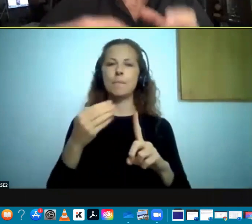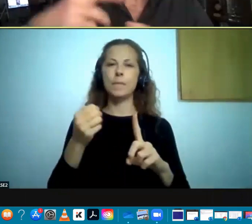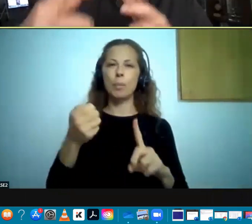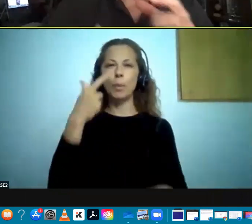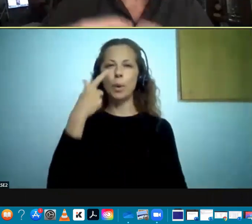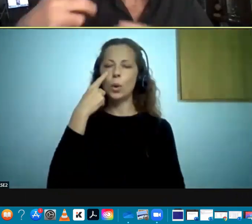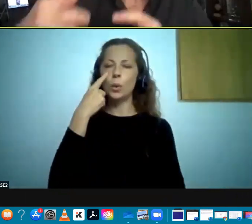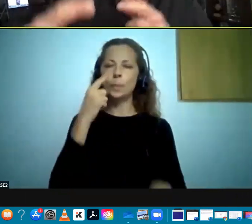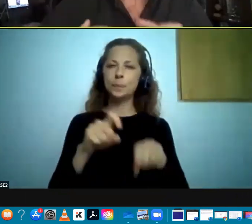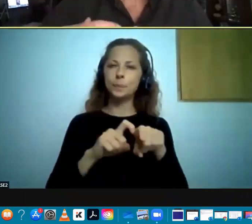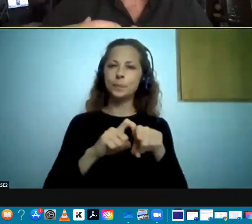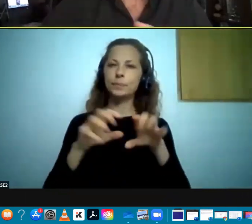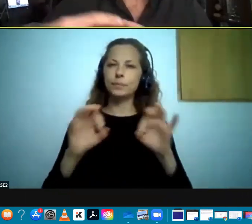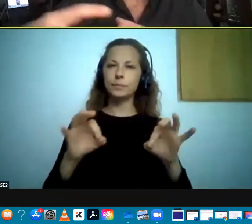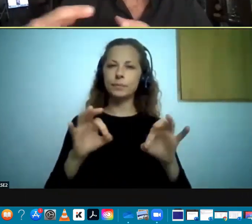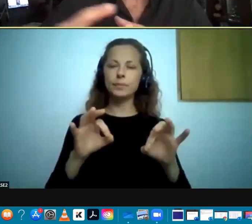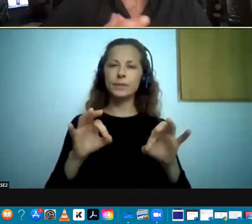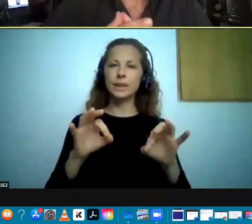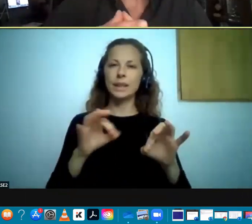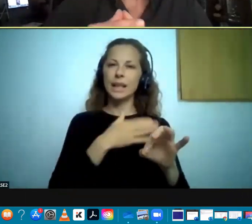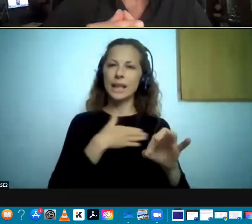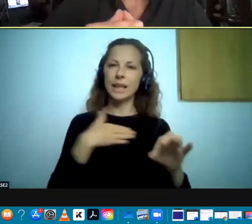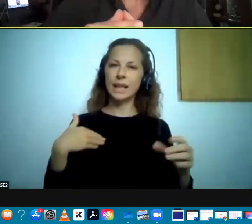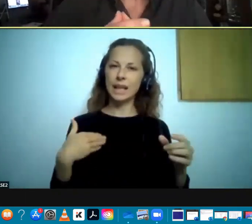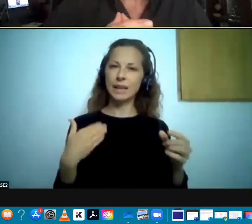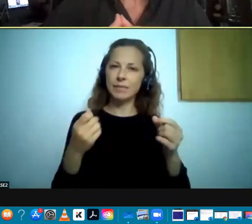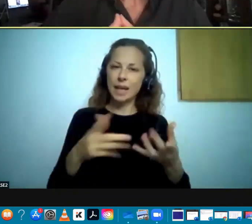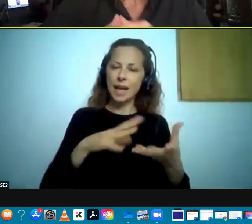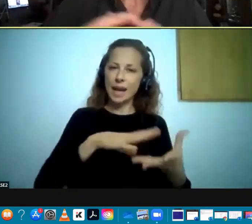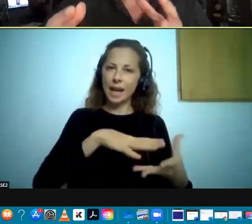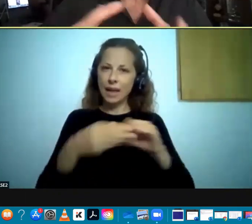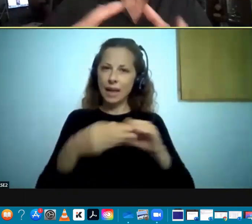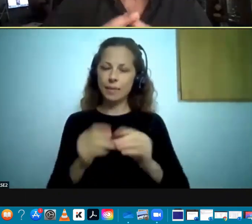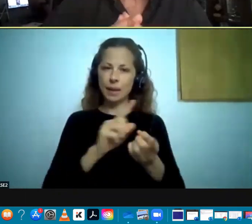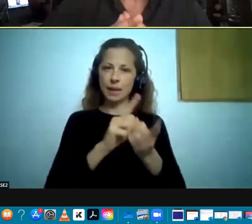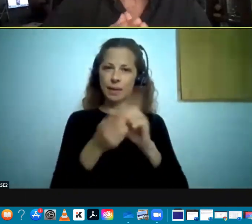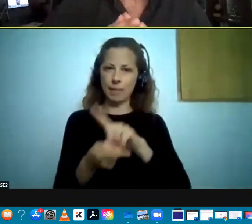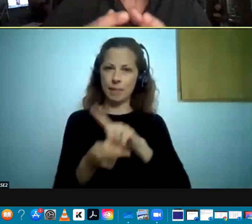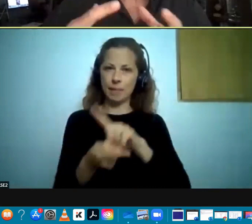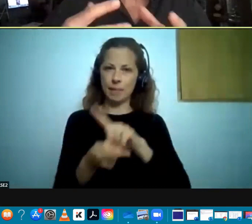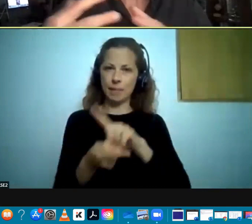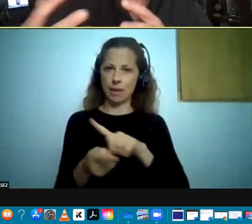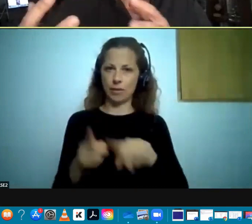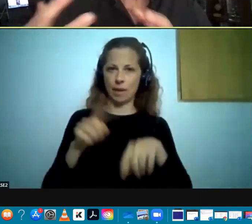de transformar, de cambiar, adaptándose a las nuevas circunstancias. Y ahí es